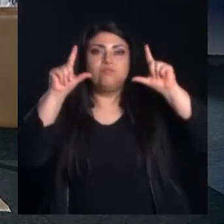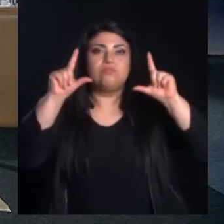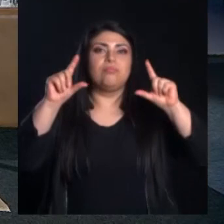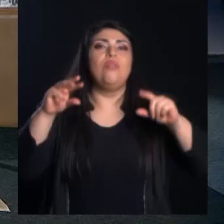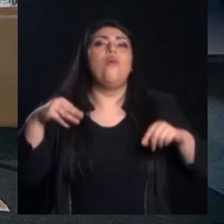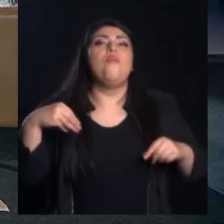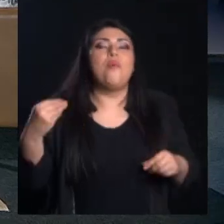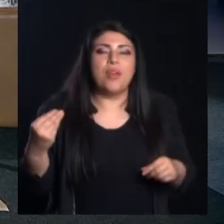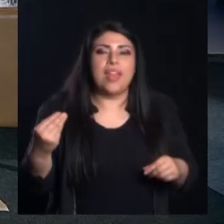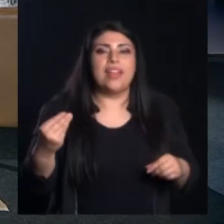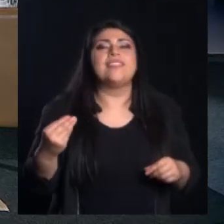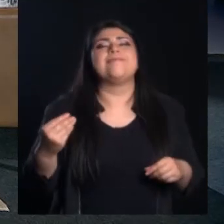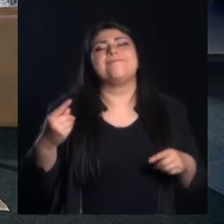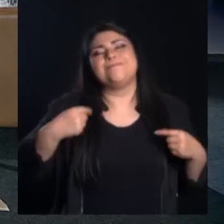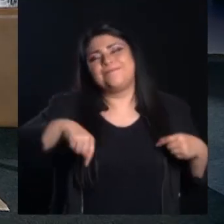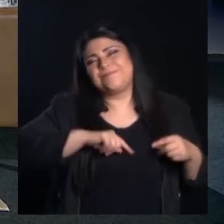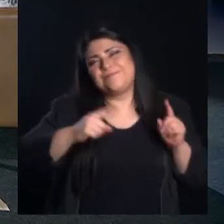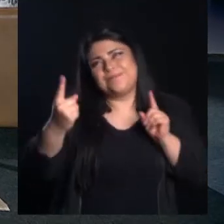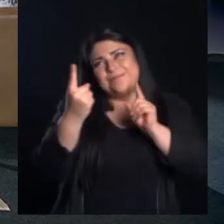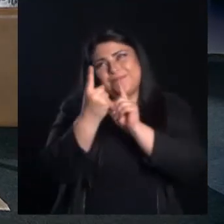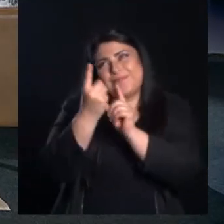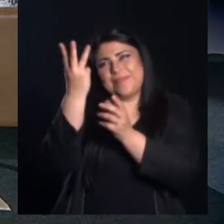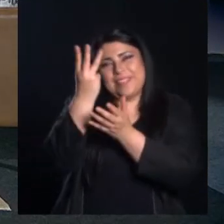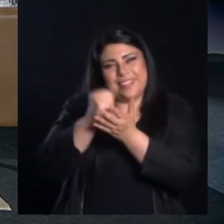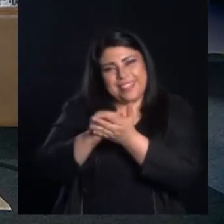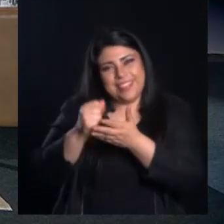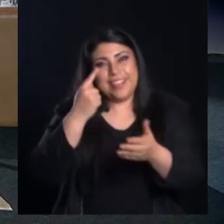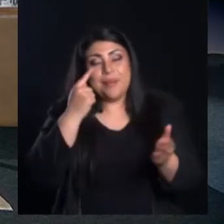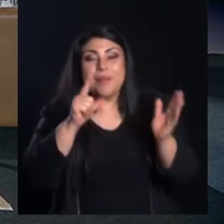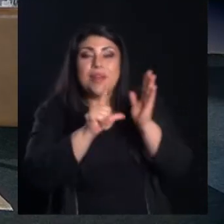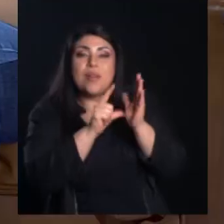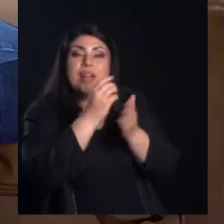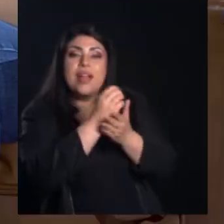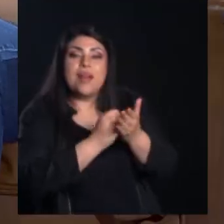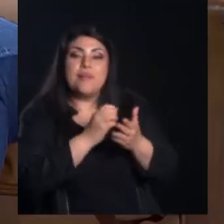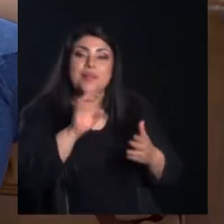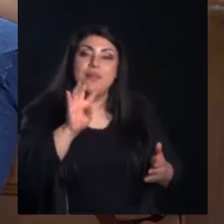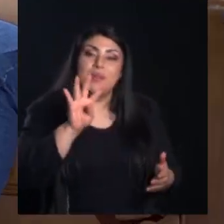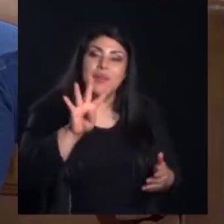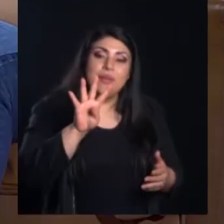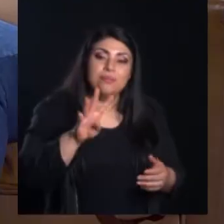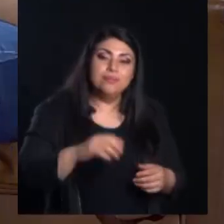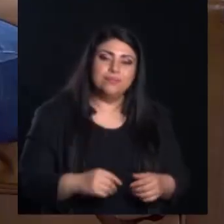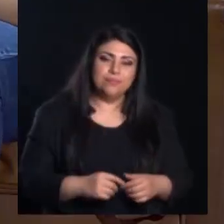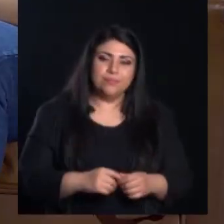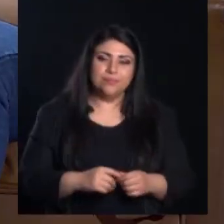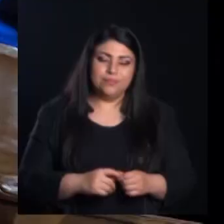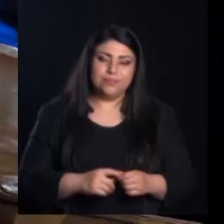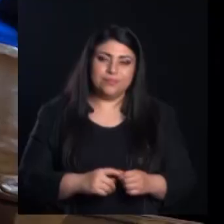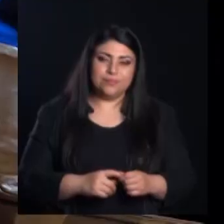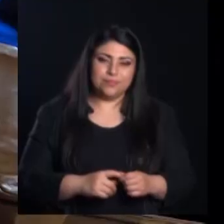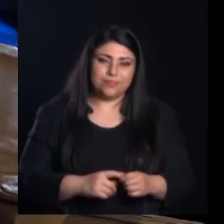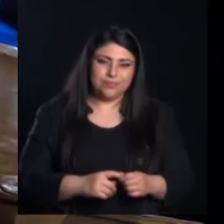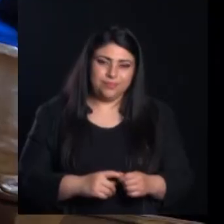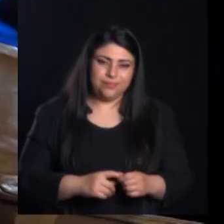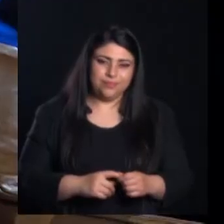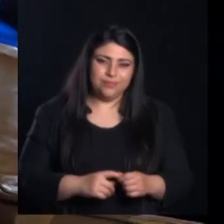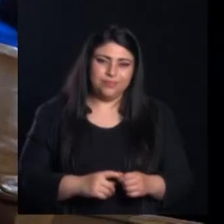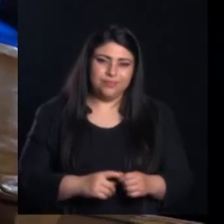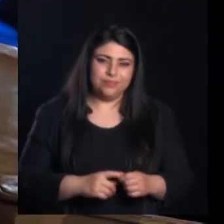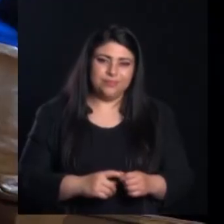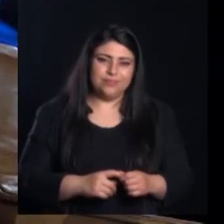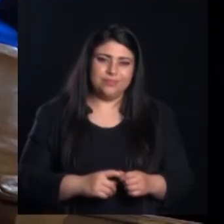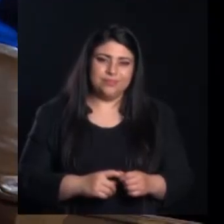espíritu santo y quiero empezar leyendo en lucas 4 si me acompañan ahí lo pueden leer va a aparecer en su